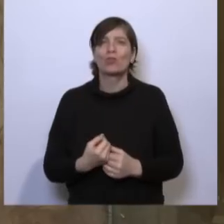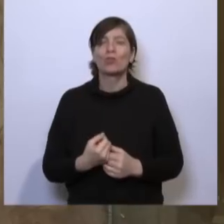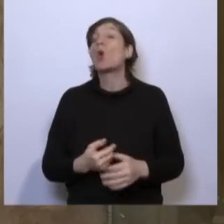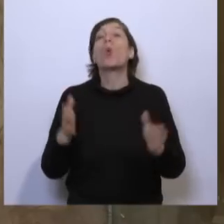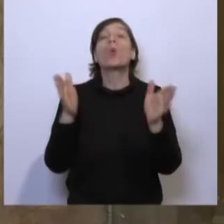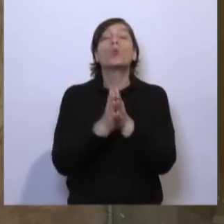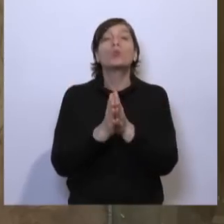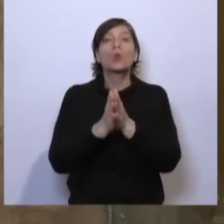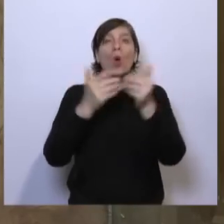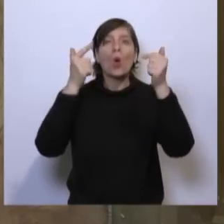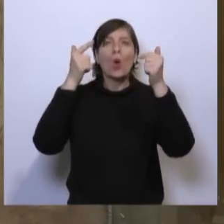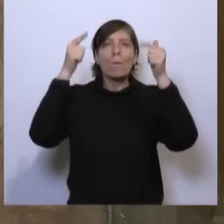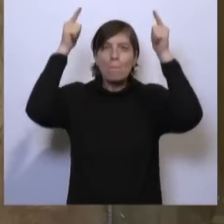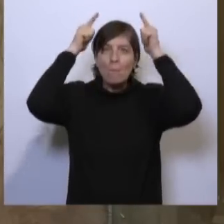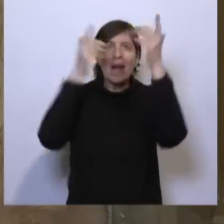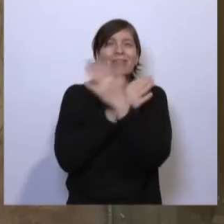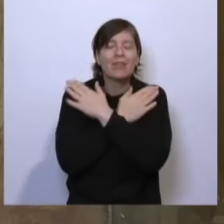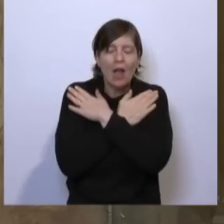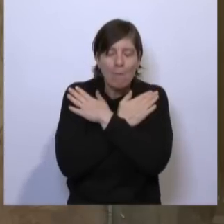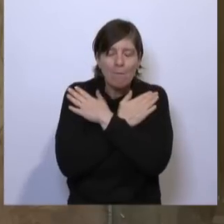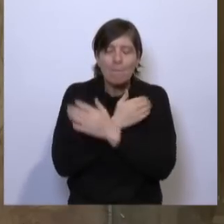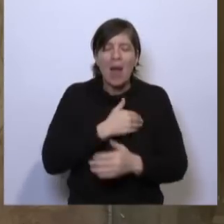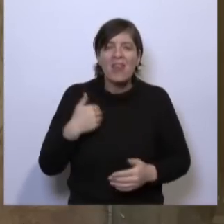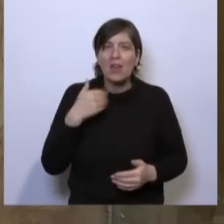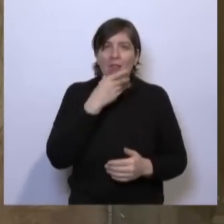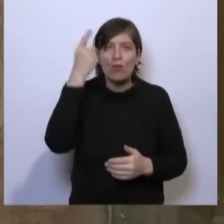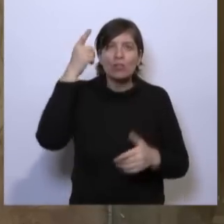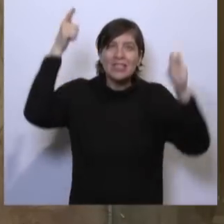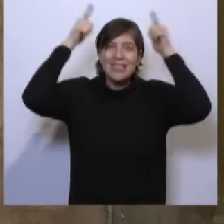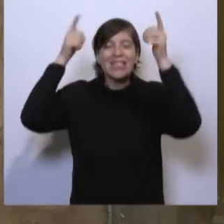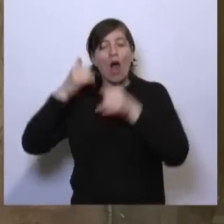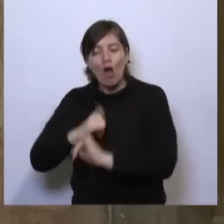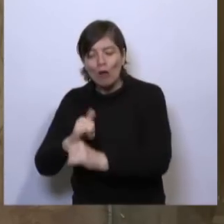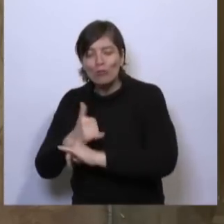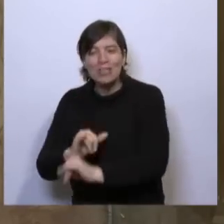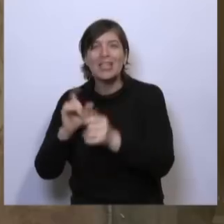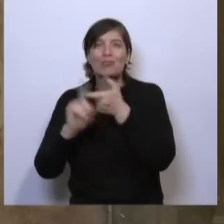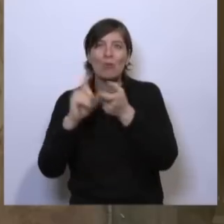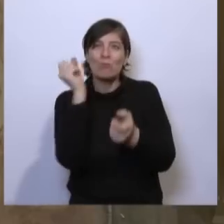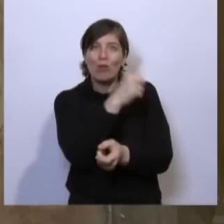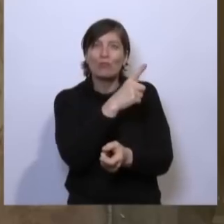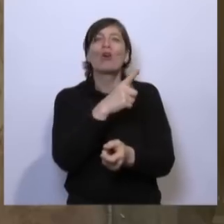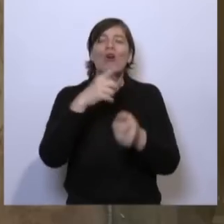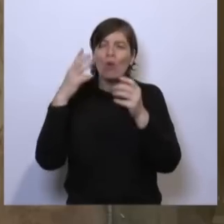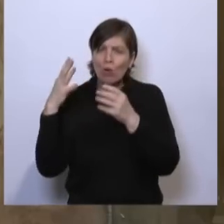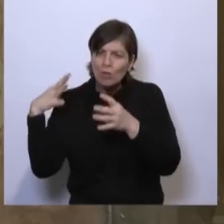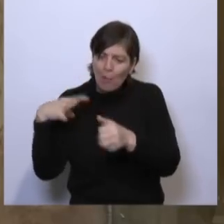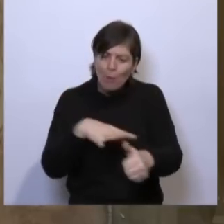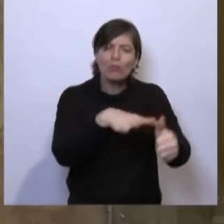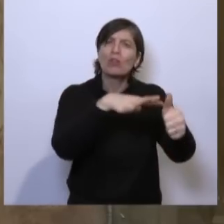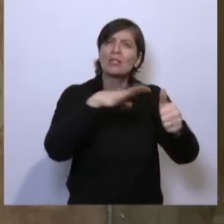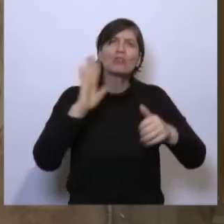así, con María la Virgen, la Madre de Dios, con San José, su esposo, los apóstoles y